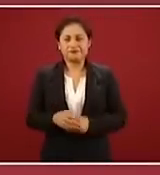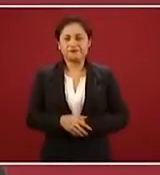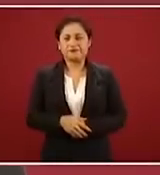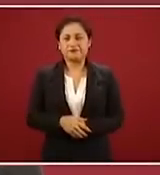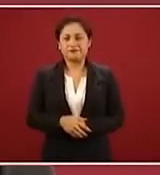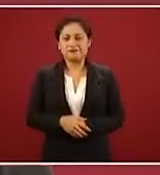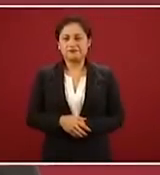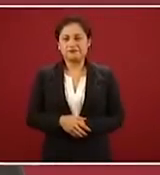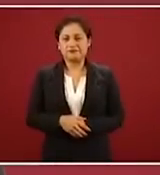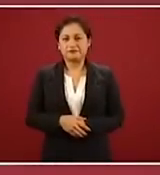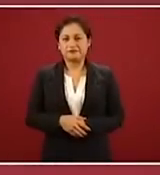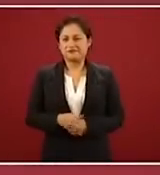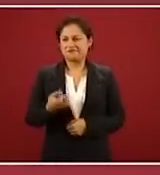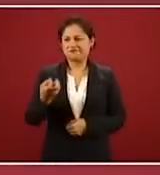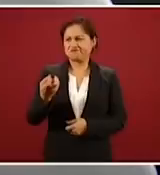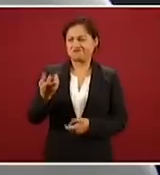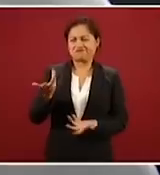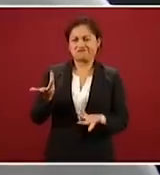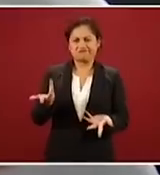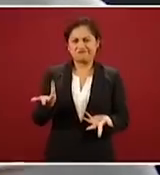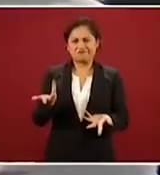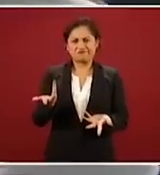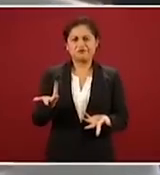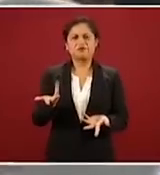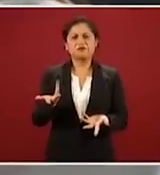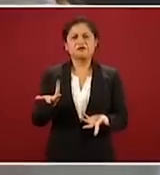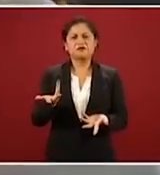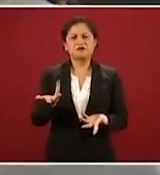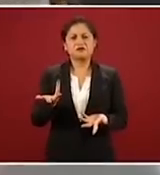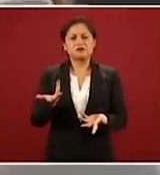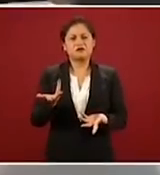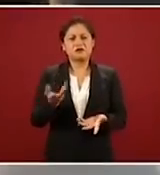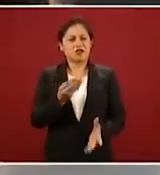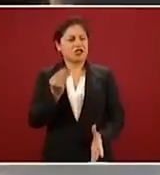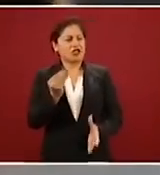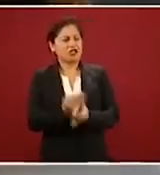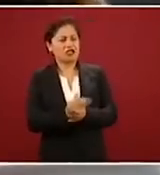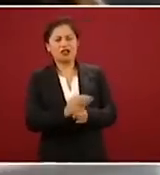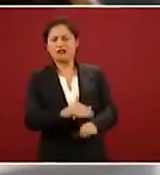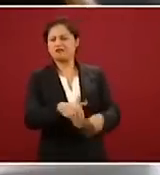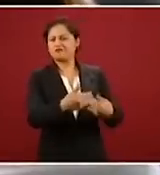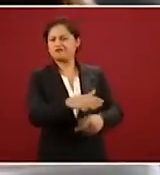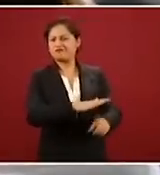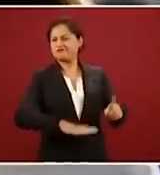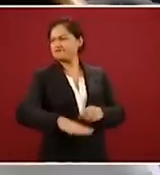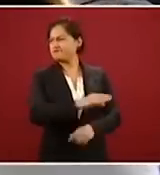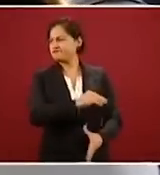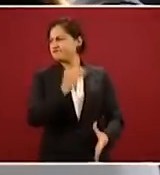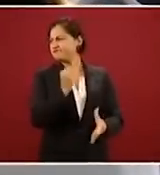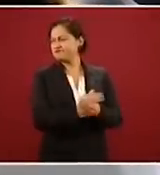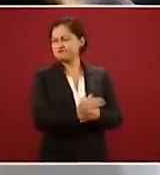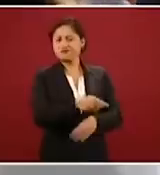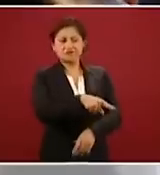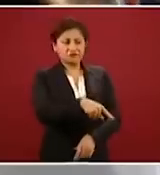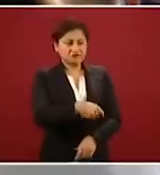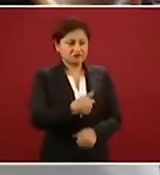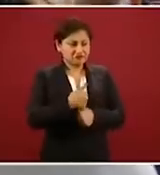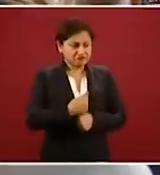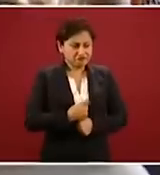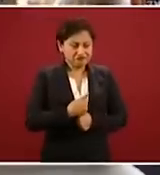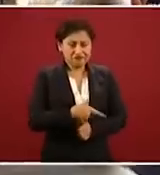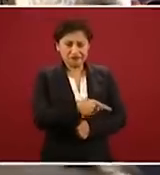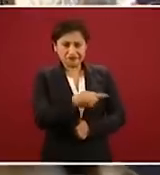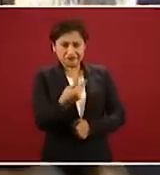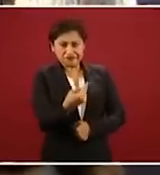ver al prójimo, darle la espalda al que sufre, al que necesita